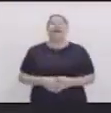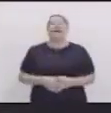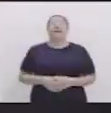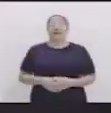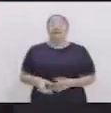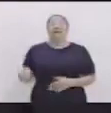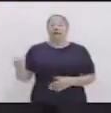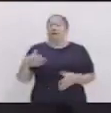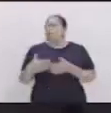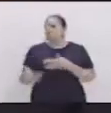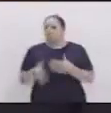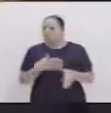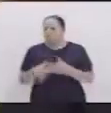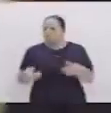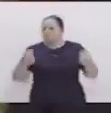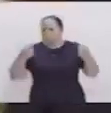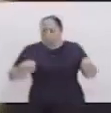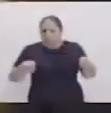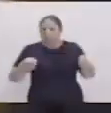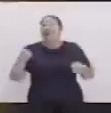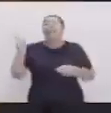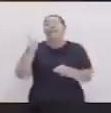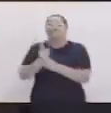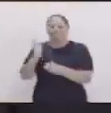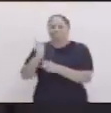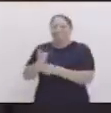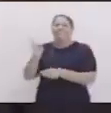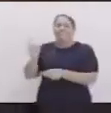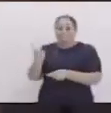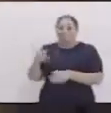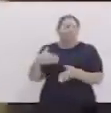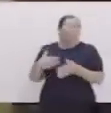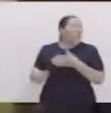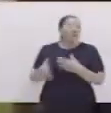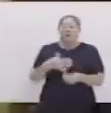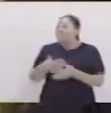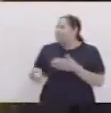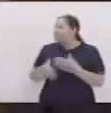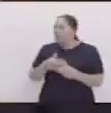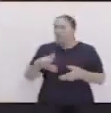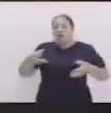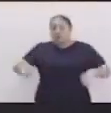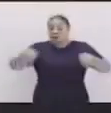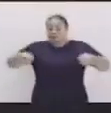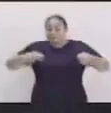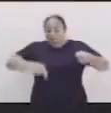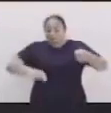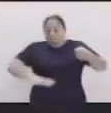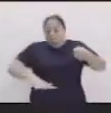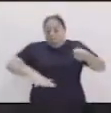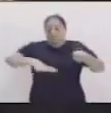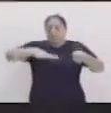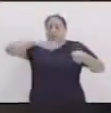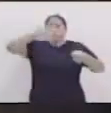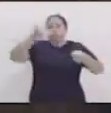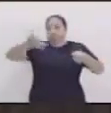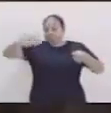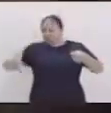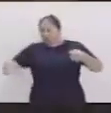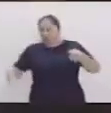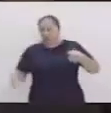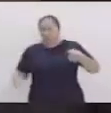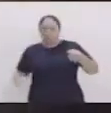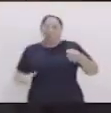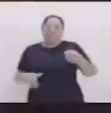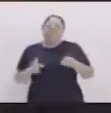el recipiente. Sí, correcto, porque al final lo que estamos dilatando es el líquido que está adentro. Pero el recipiente también